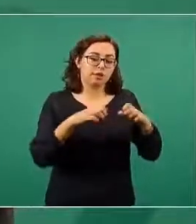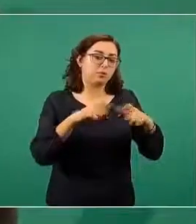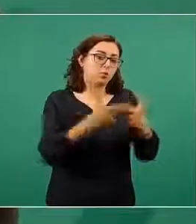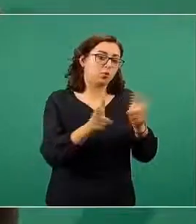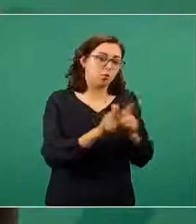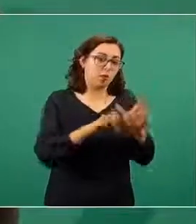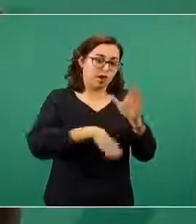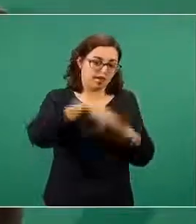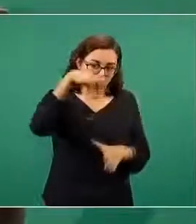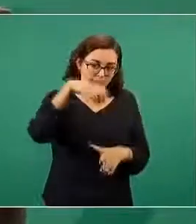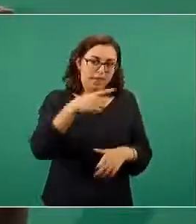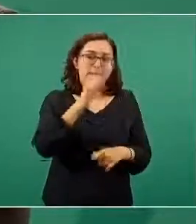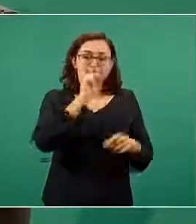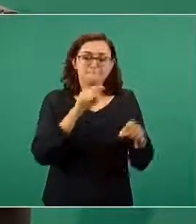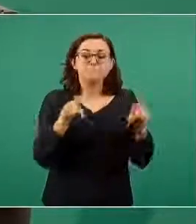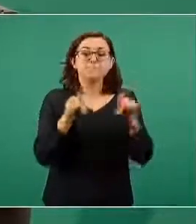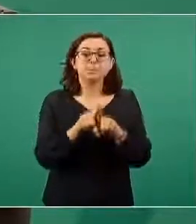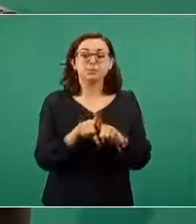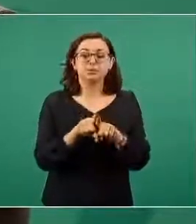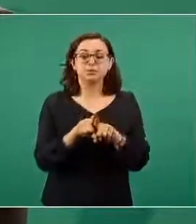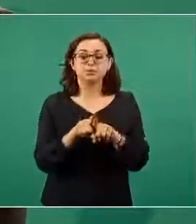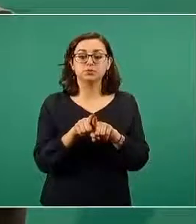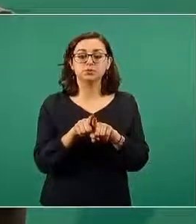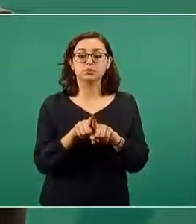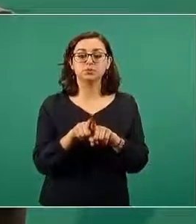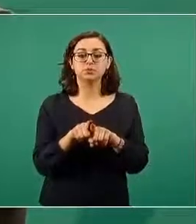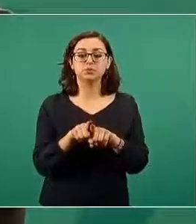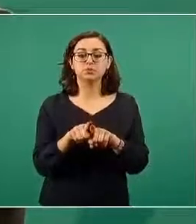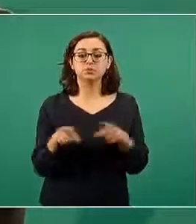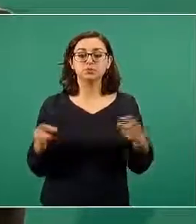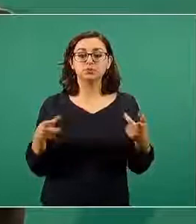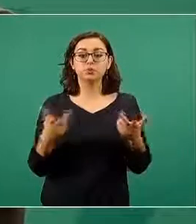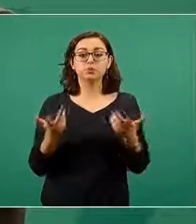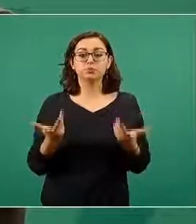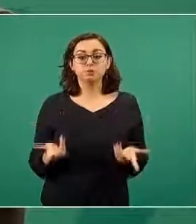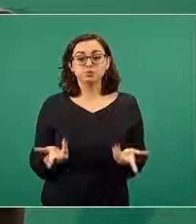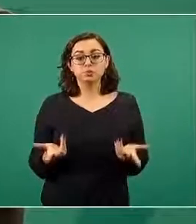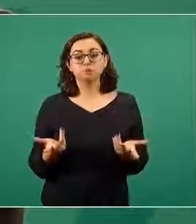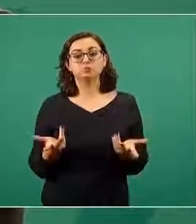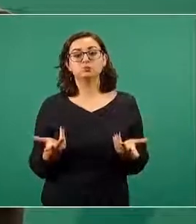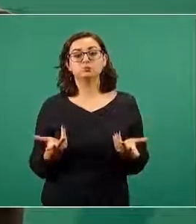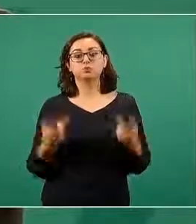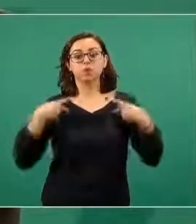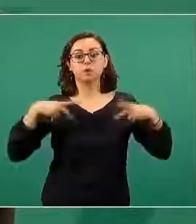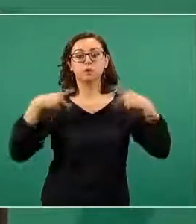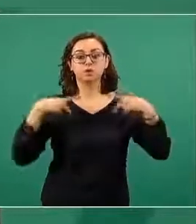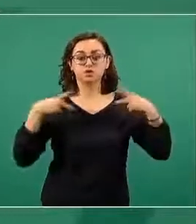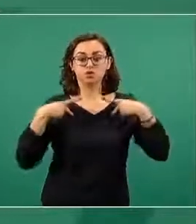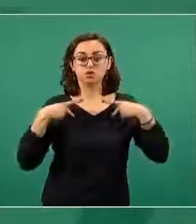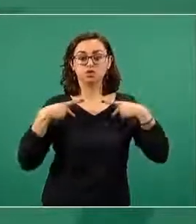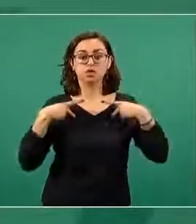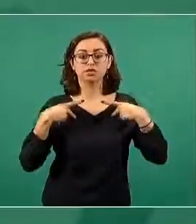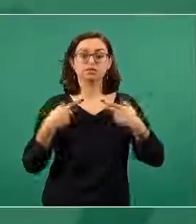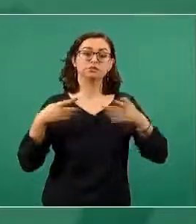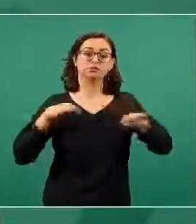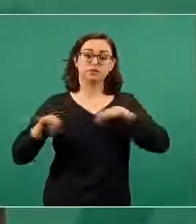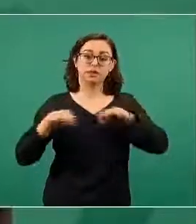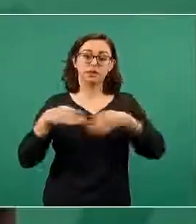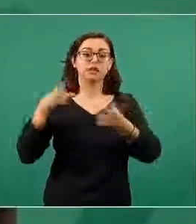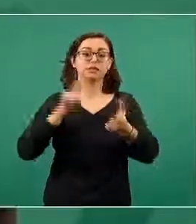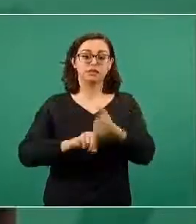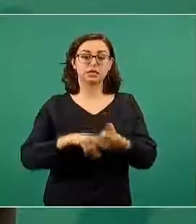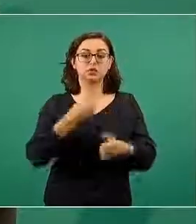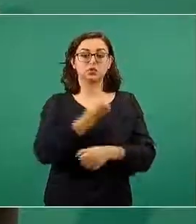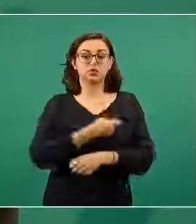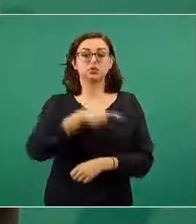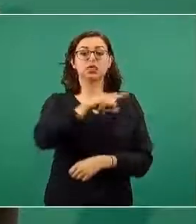especificando, o a los grupos específicamente de las personas que trabajan en el Sistema Nacional